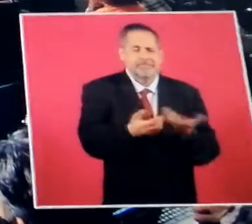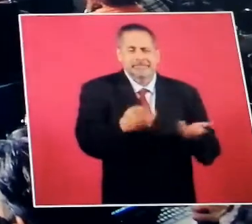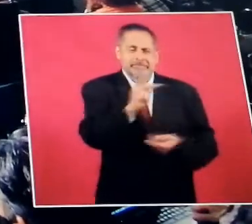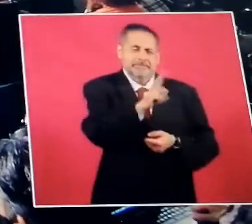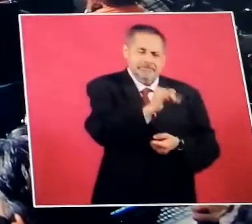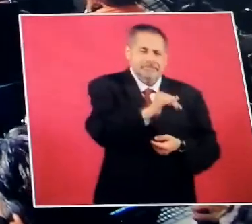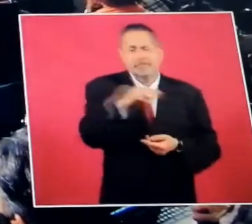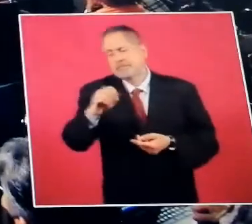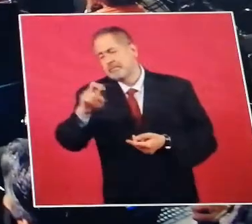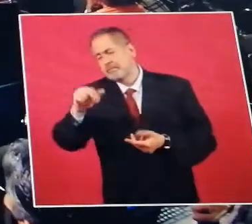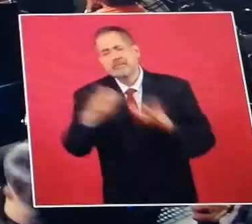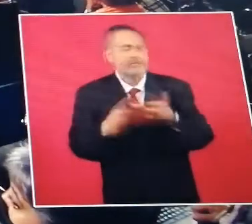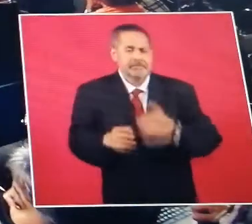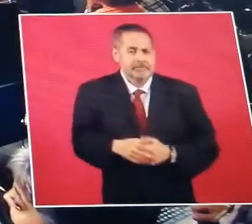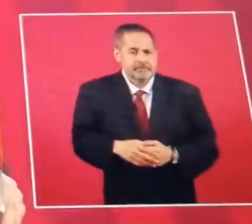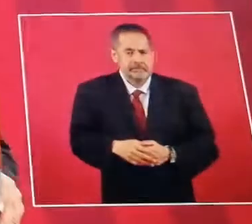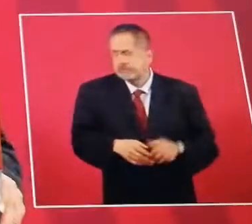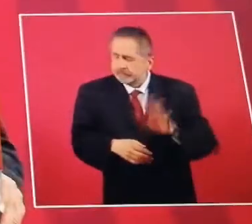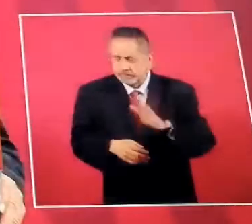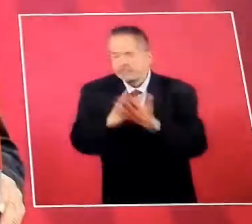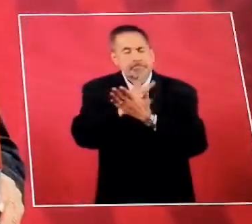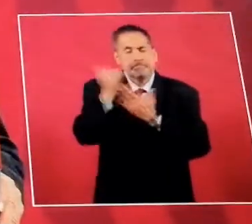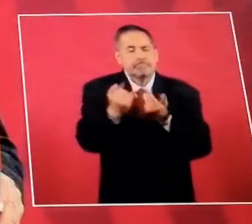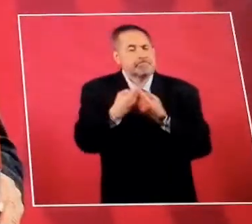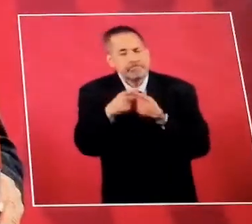los tres? Es que son proyectos distintos.